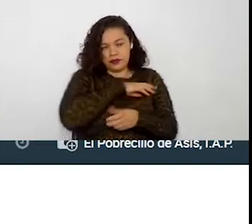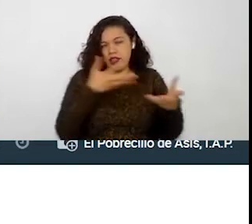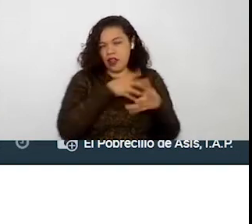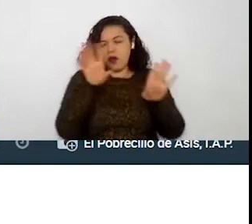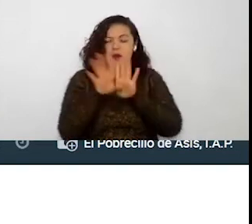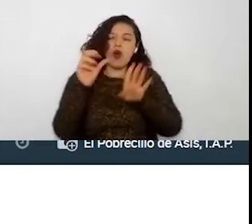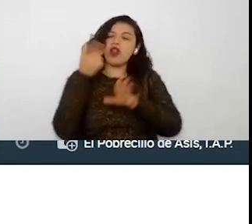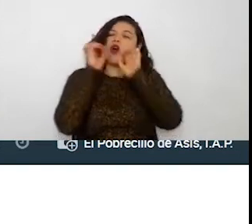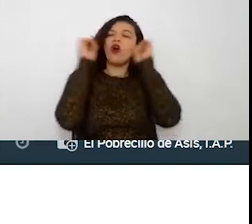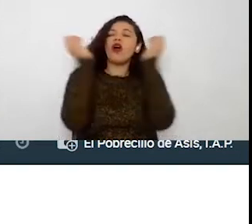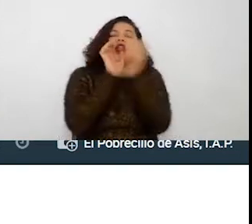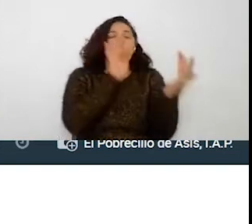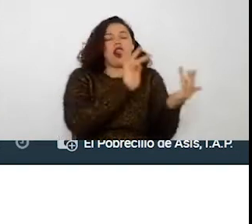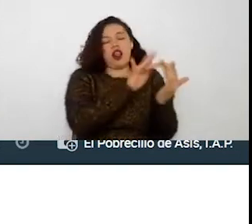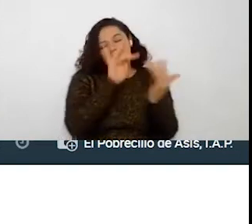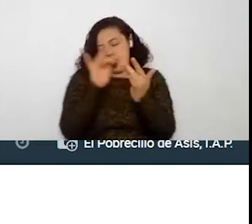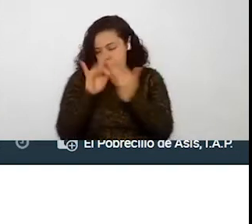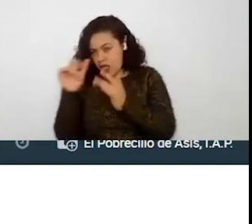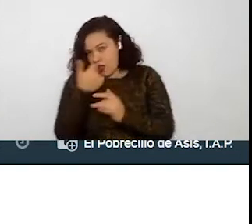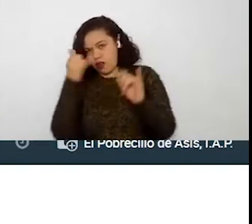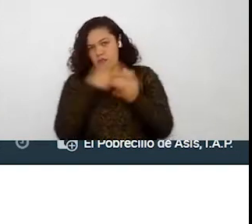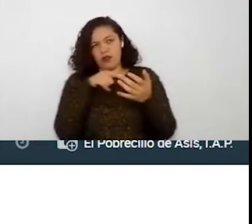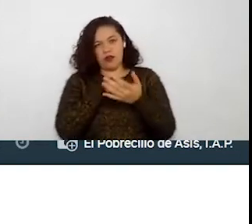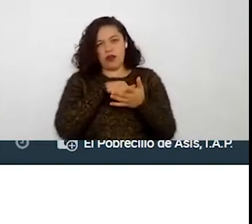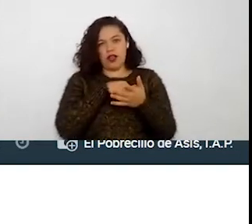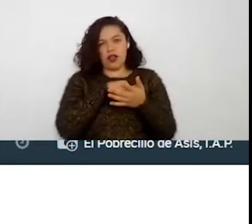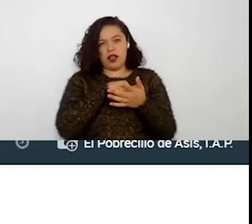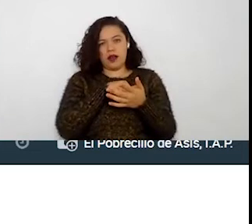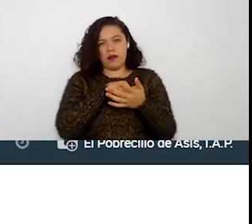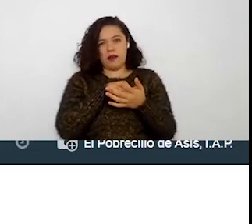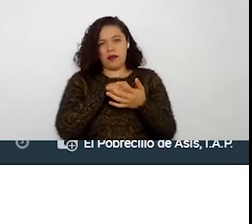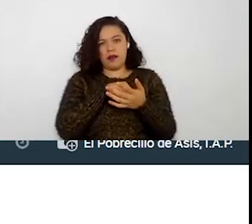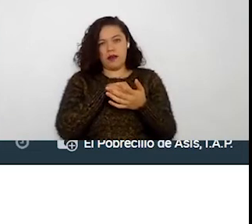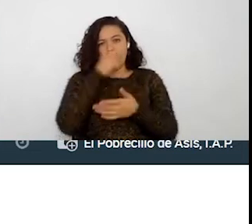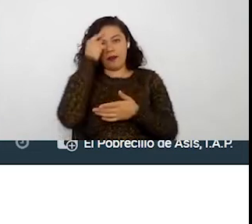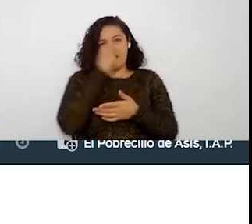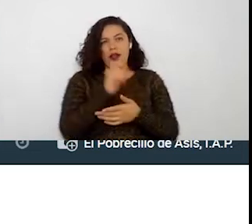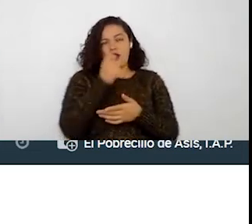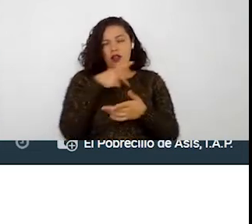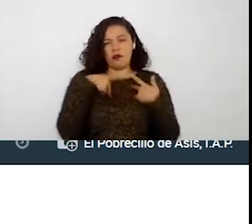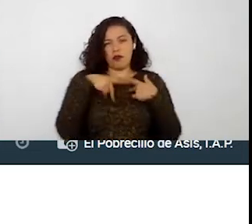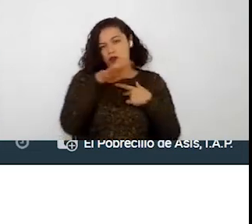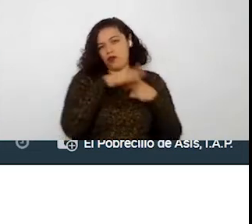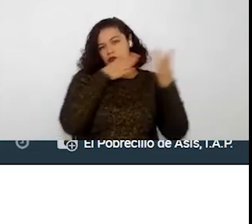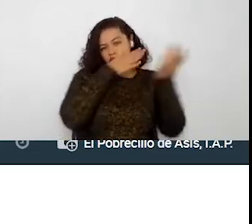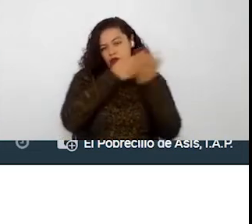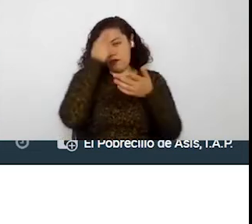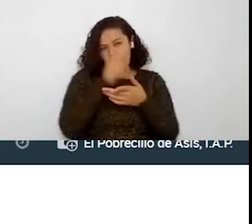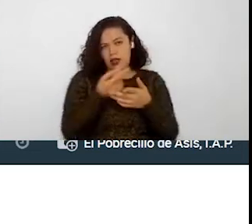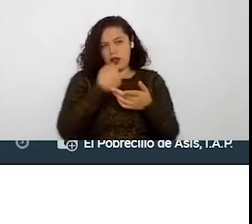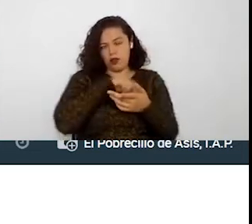con otras organizaciones con otras instancias que nos permitan llegar a otra población que así nos lo